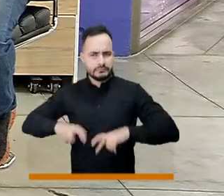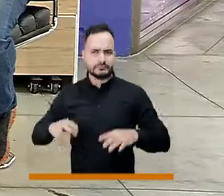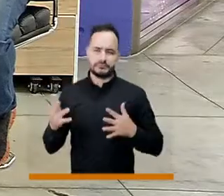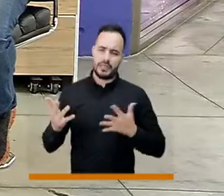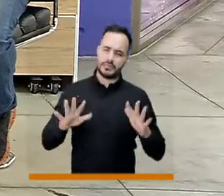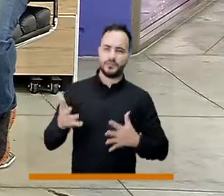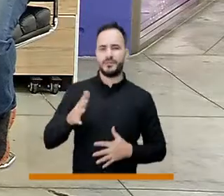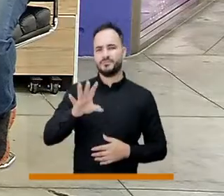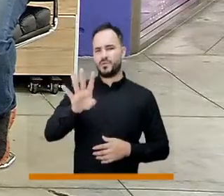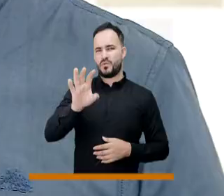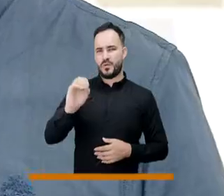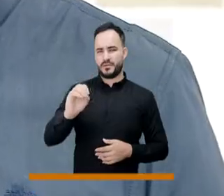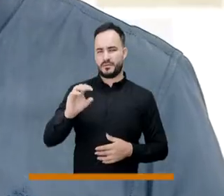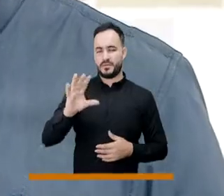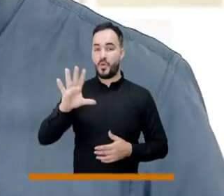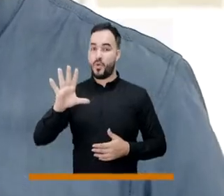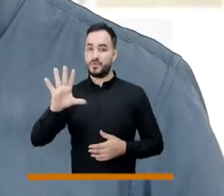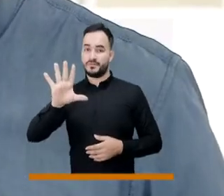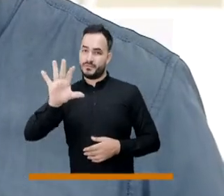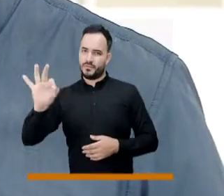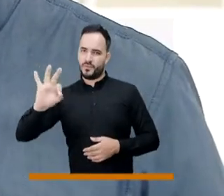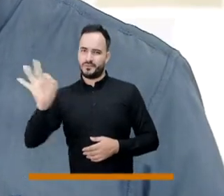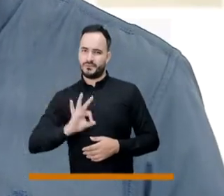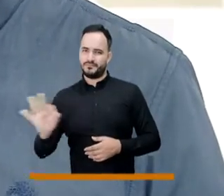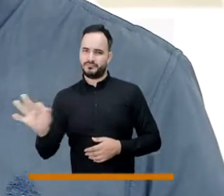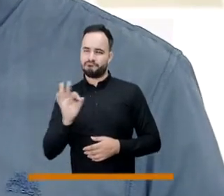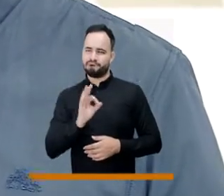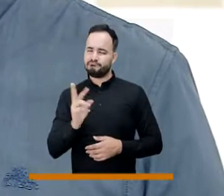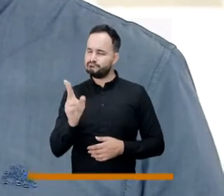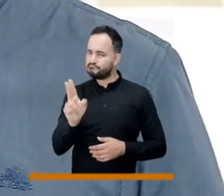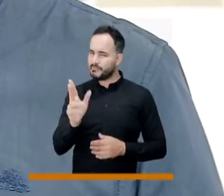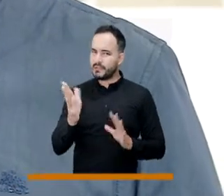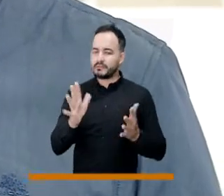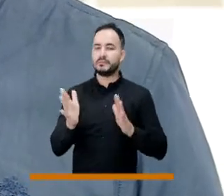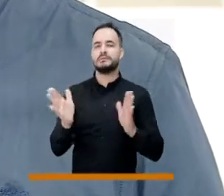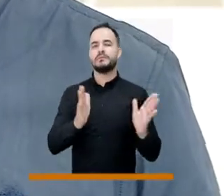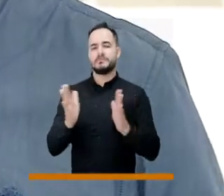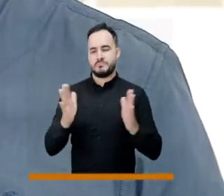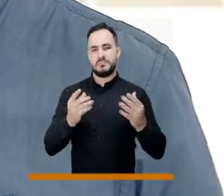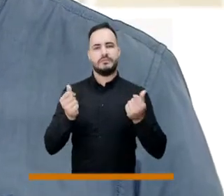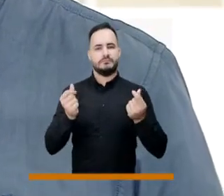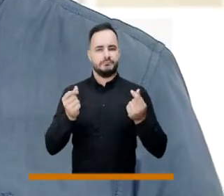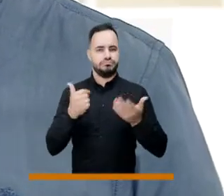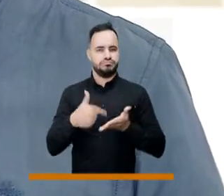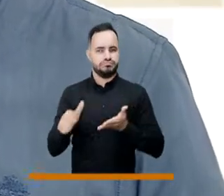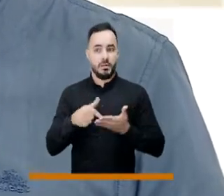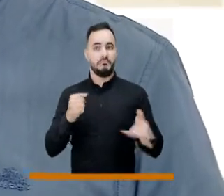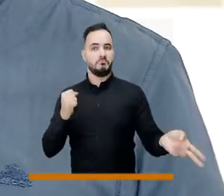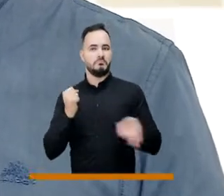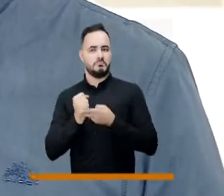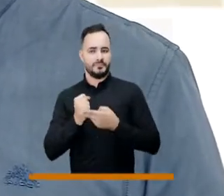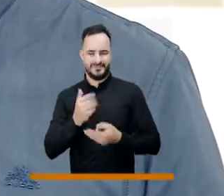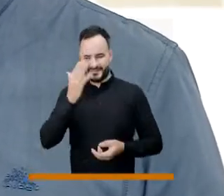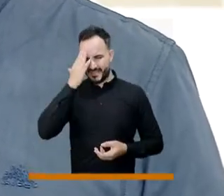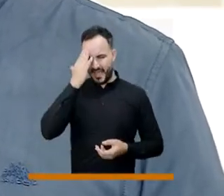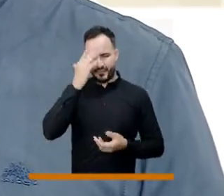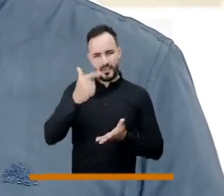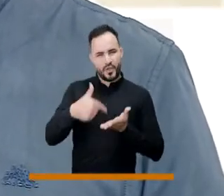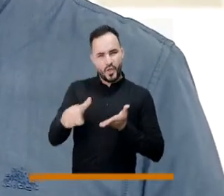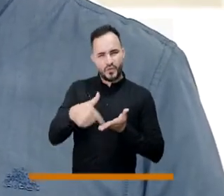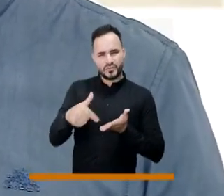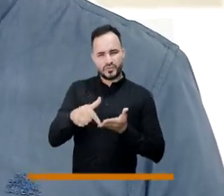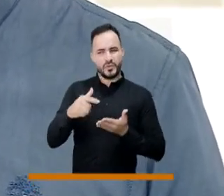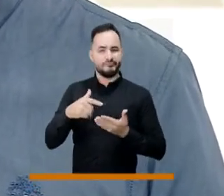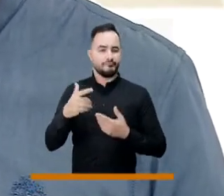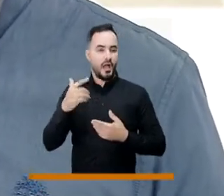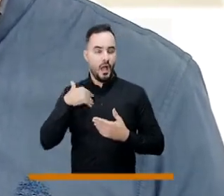supuesto, pues la experiencia y el estudio nos dice que entre un 40% y 50% es el ahorro en el costo oculto. El costo oculto son todos